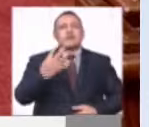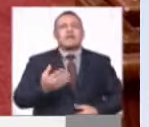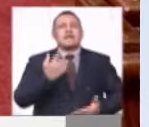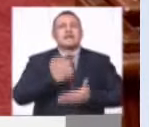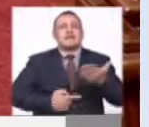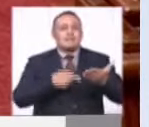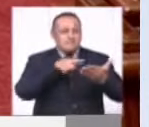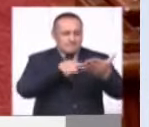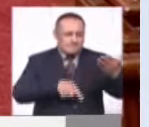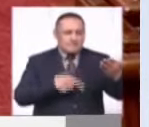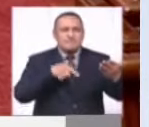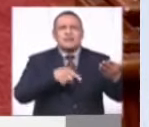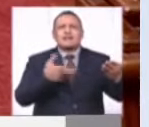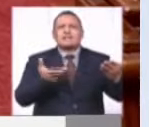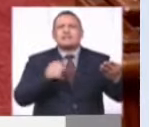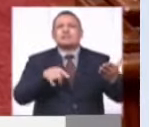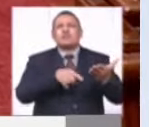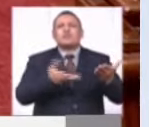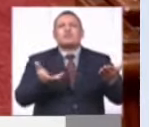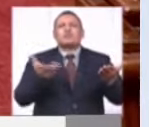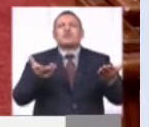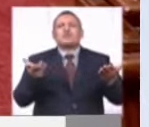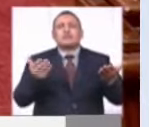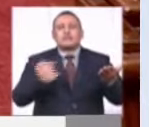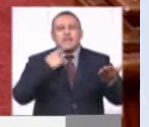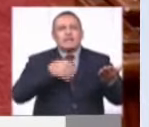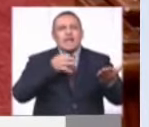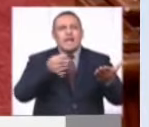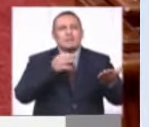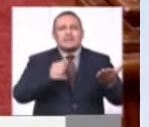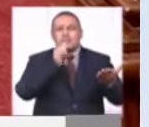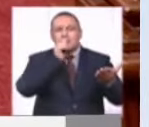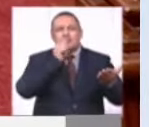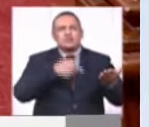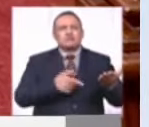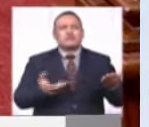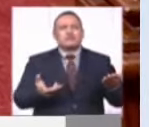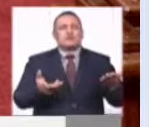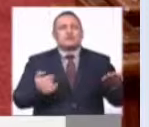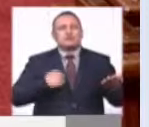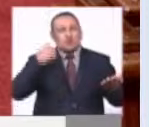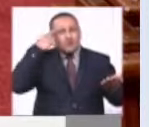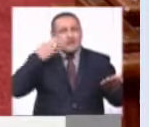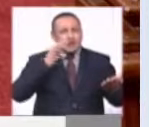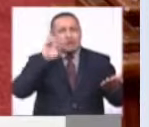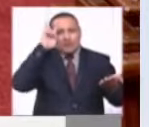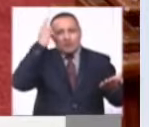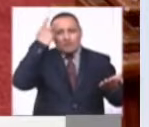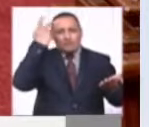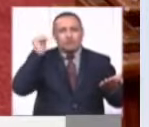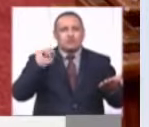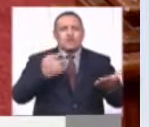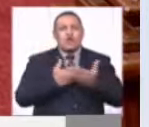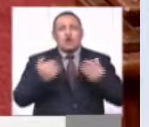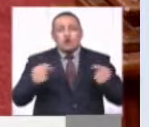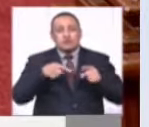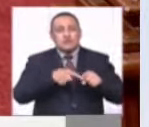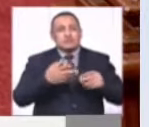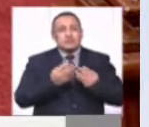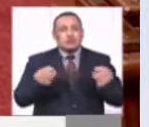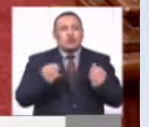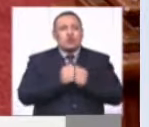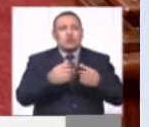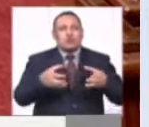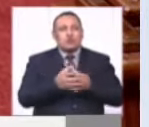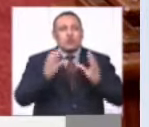qué parte de esta norma se habla de privatización. Me parece que confunden la privatización con